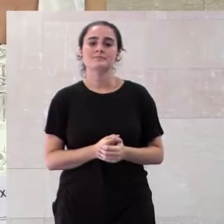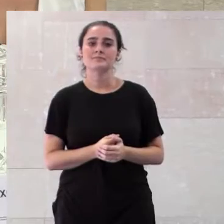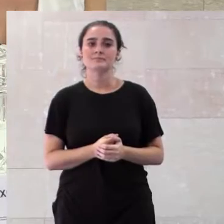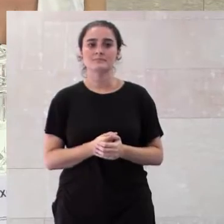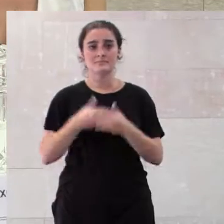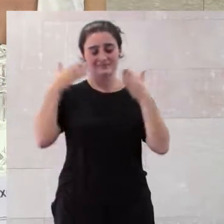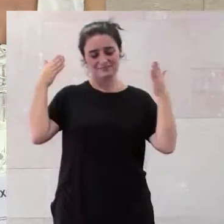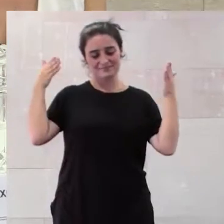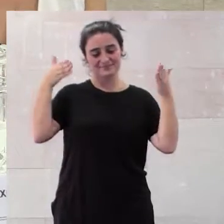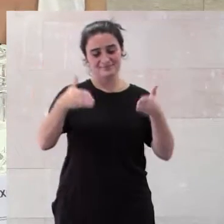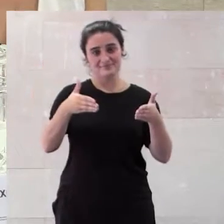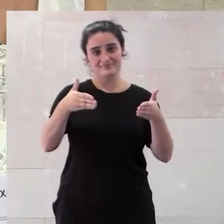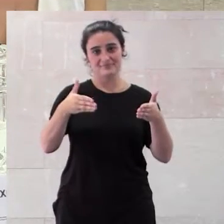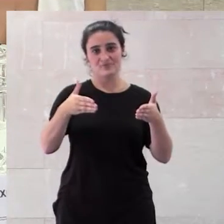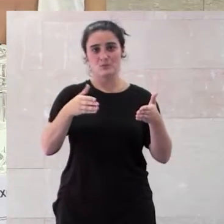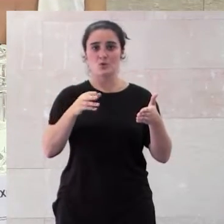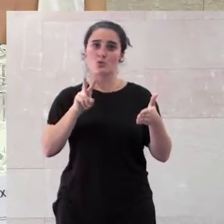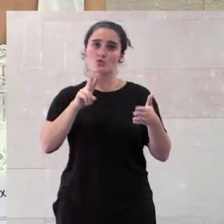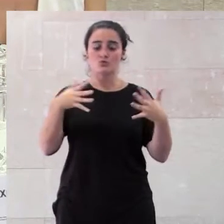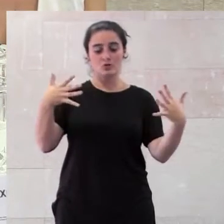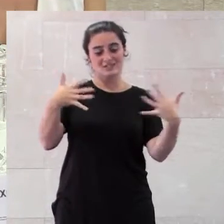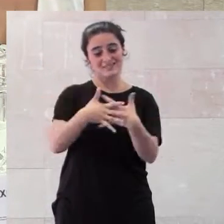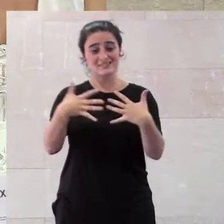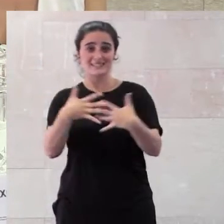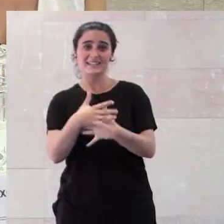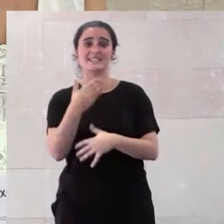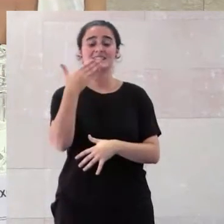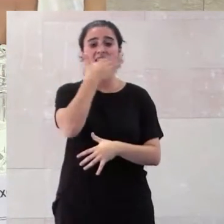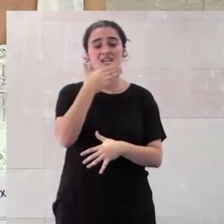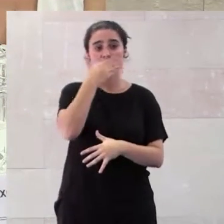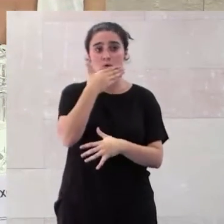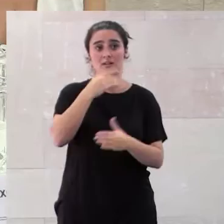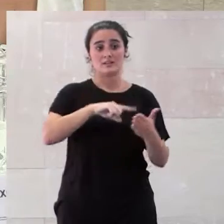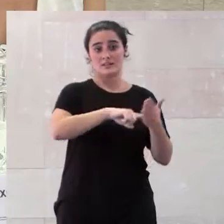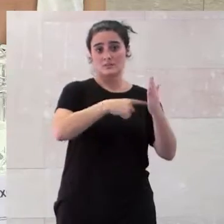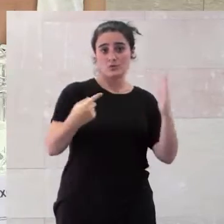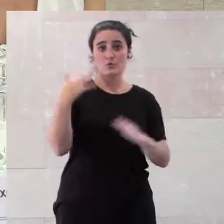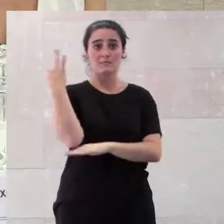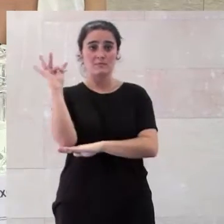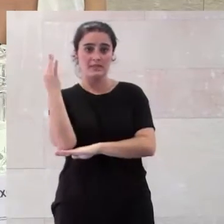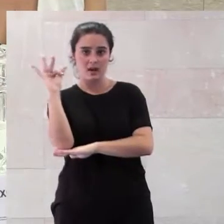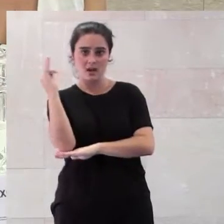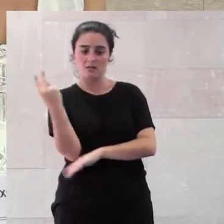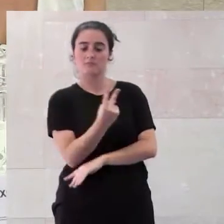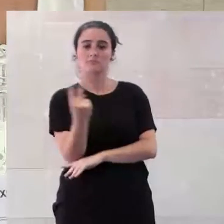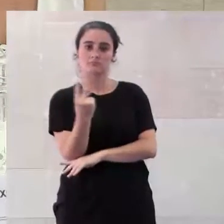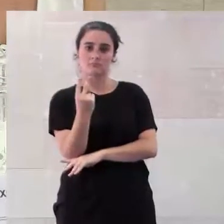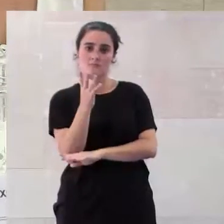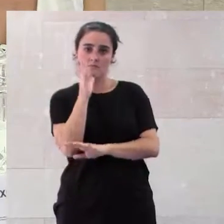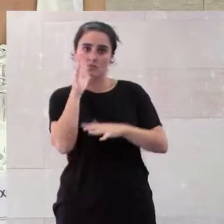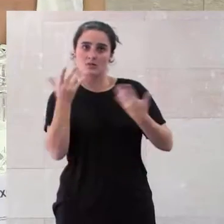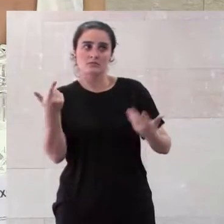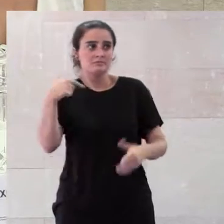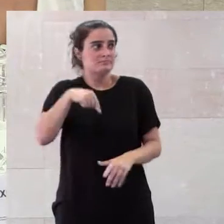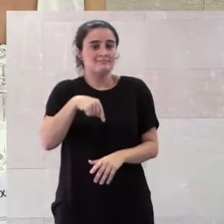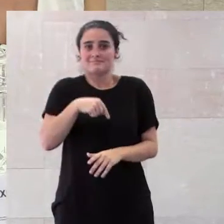Más concretamente de las dos redes de escuelas de empoderamiento, la de Gipuzkoa y la de Bizkaia. Por lo tanto, no he analizado la